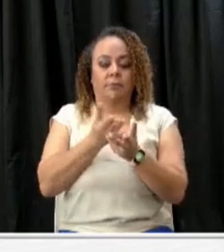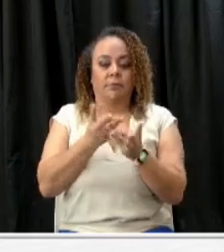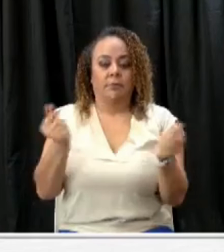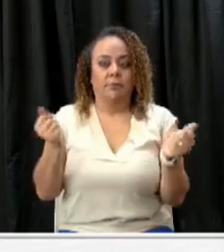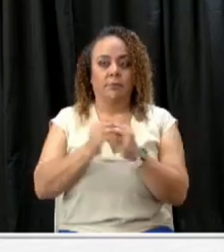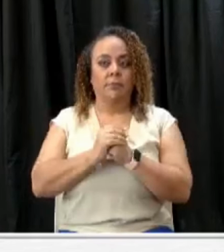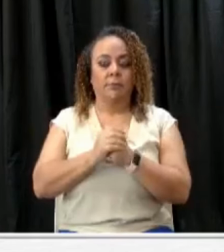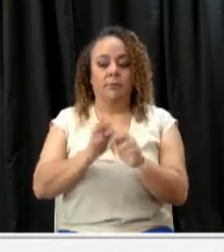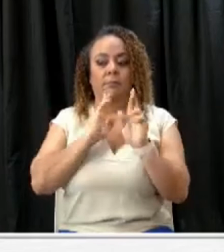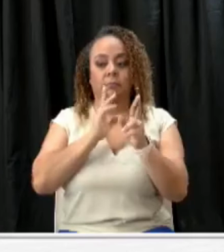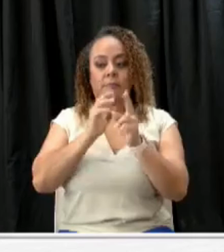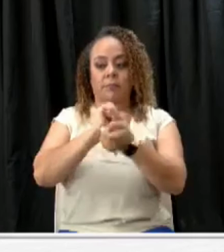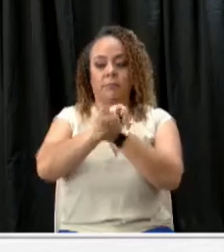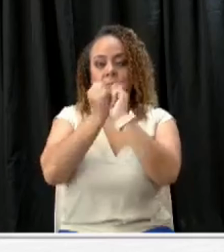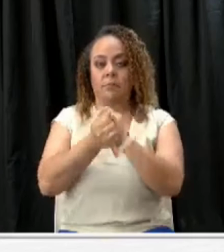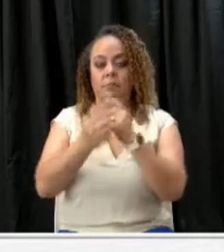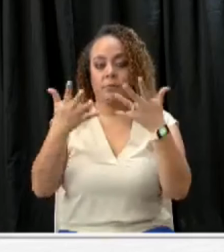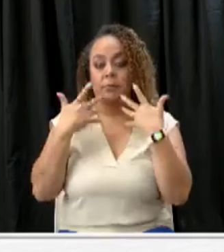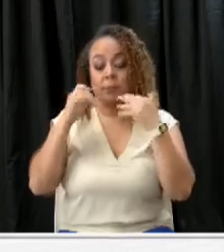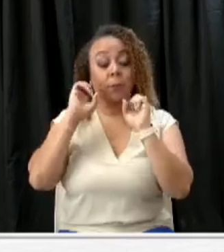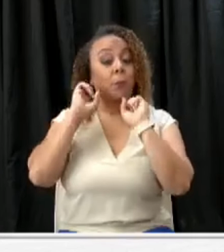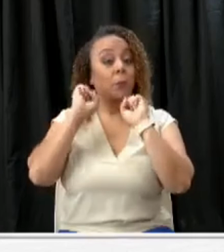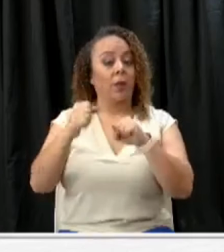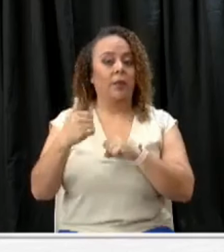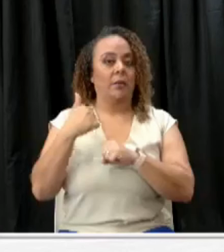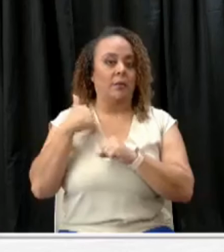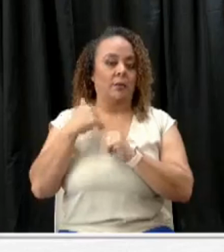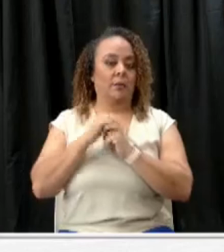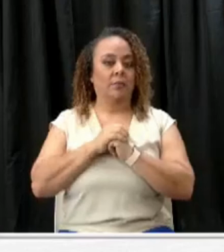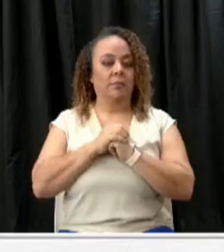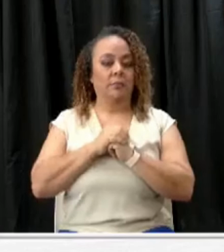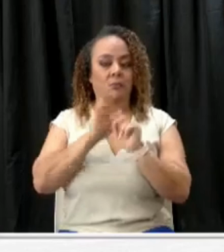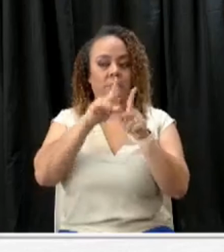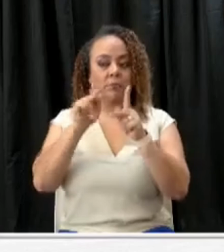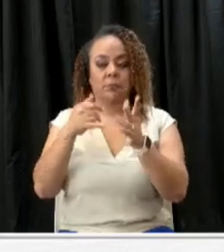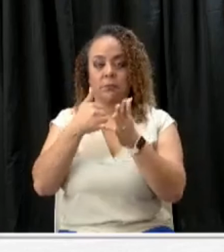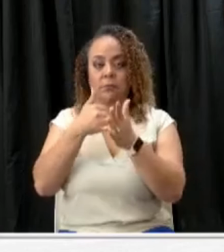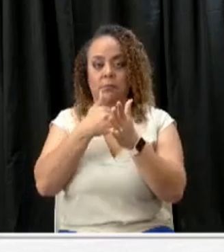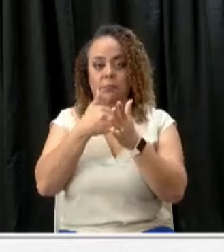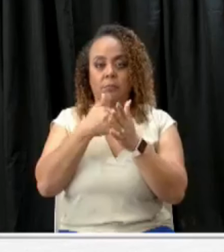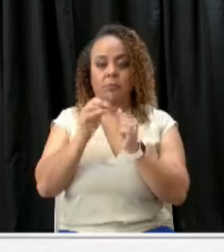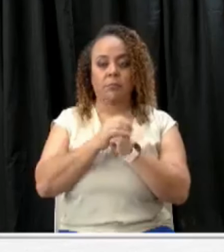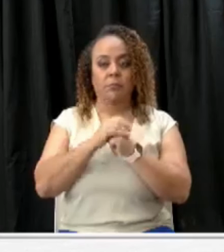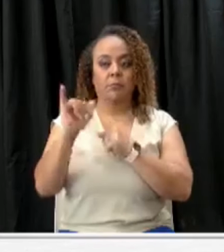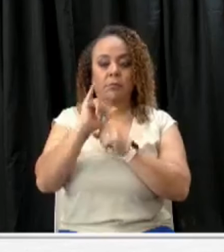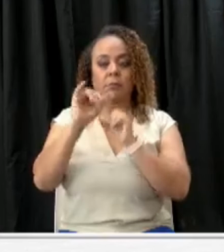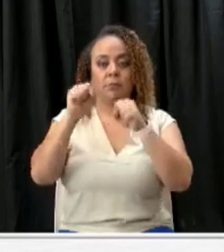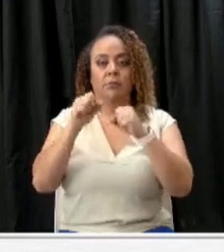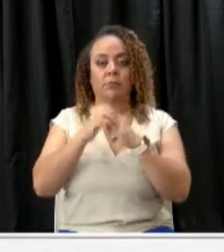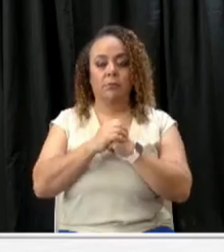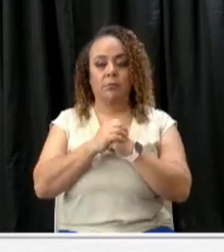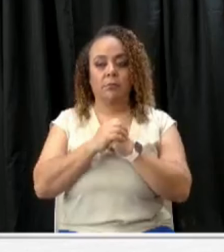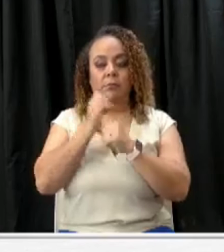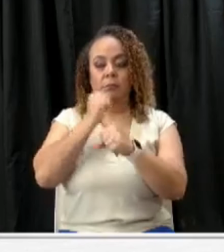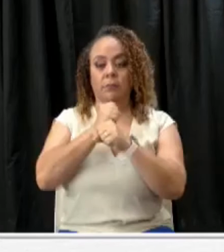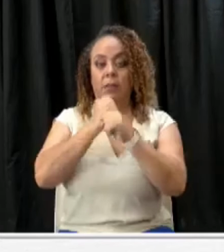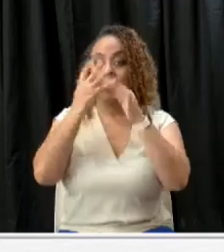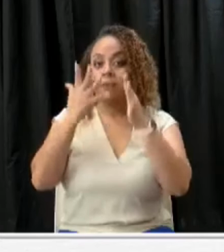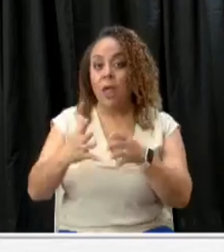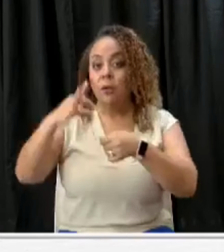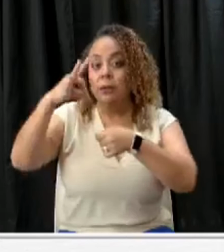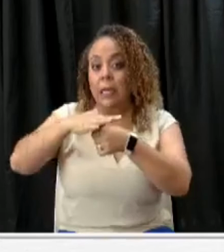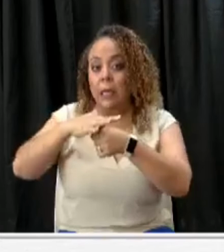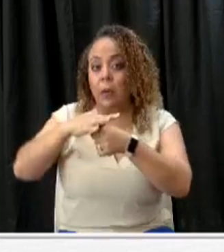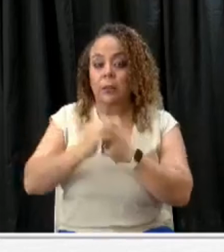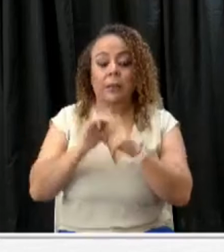que los efectos del cambio climático pueda tener, sobre todo en poblaciones vulnerables como lo pueden ser trabajadores agrícolas.